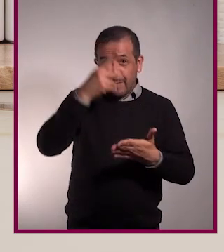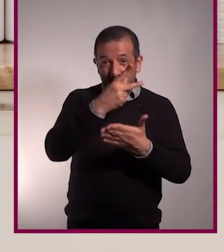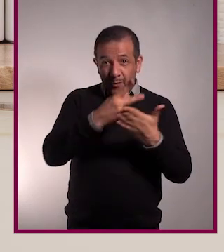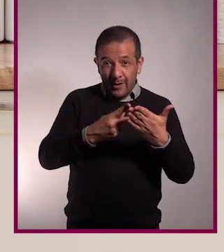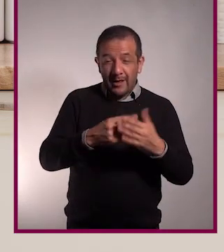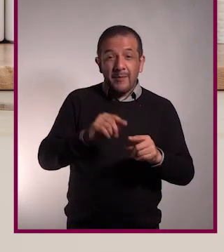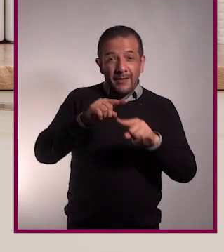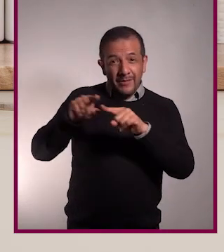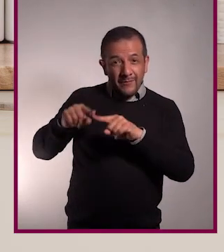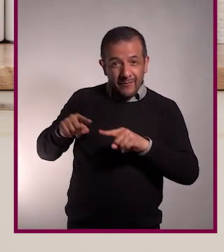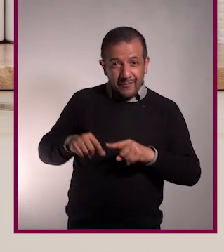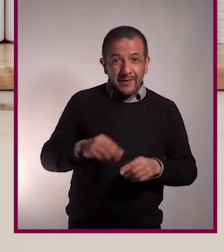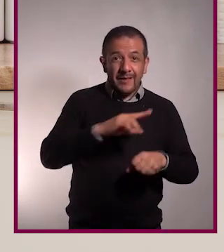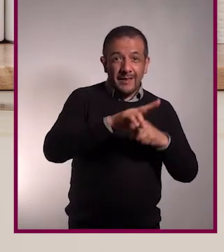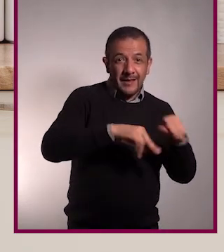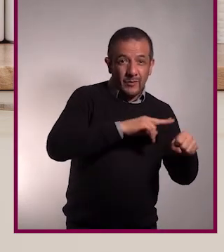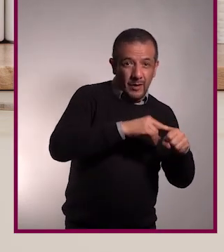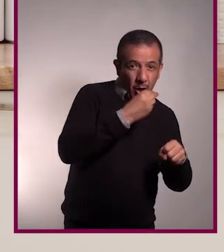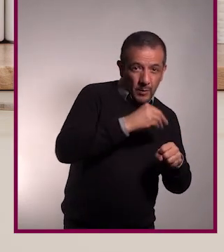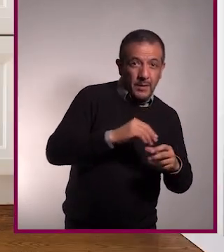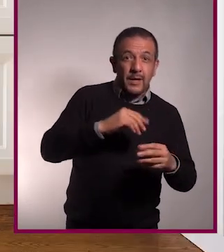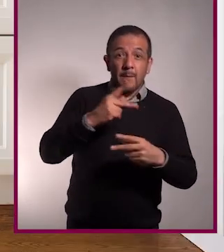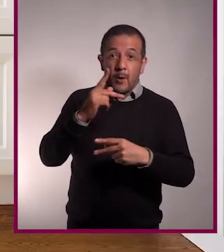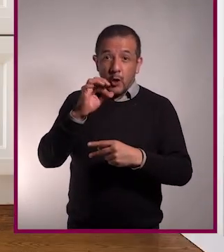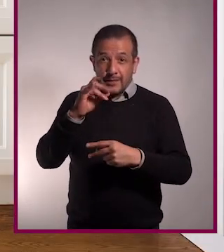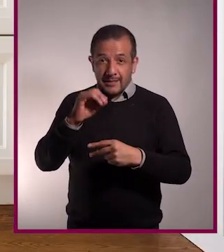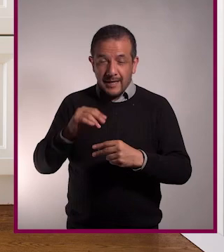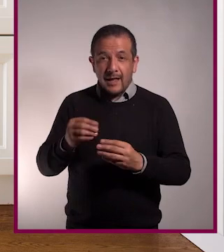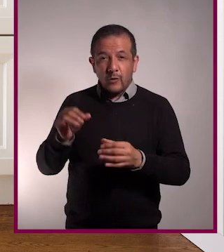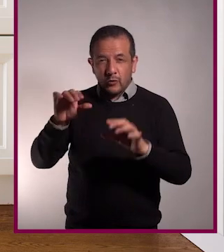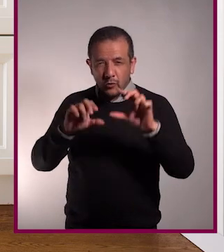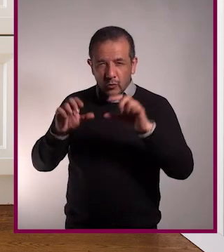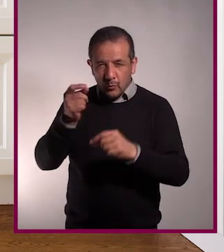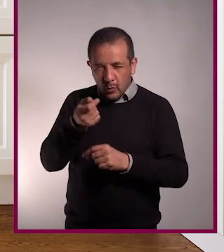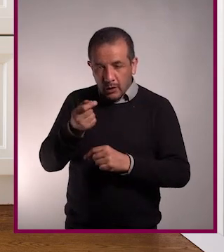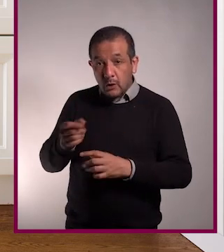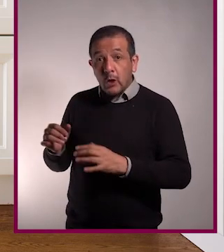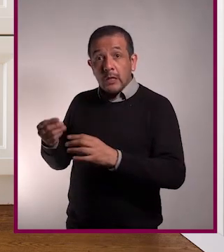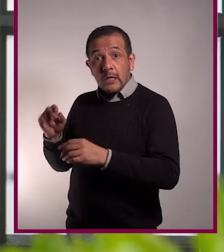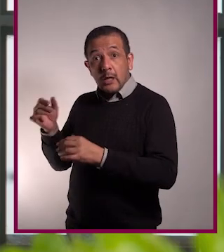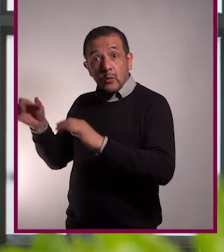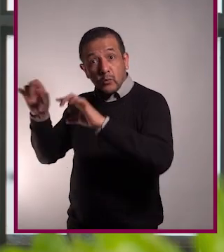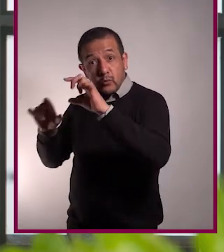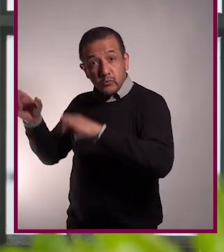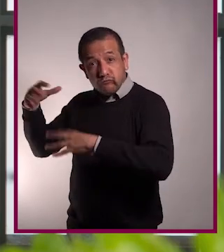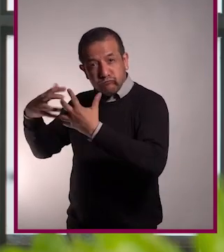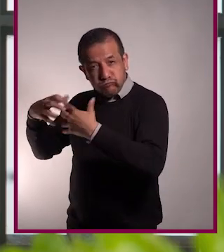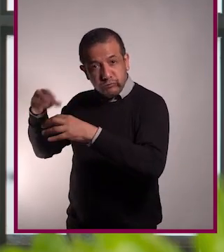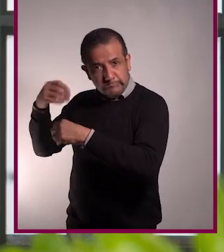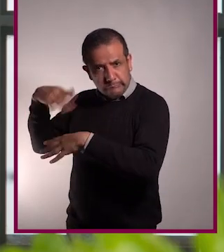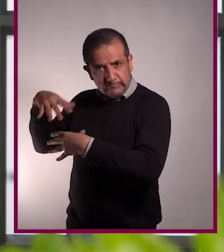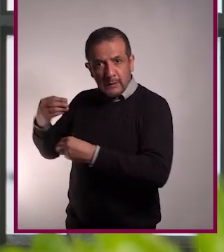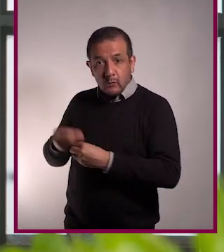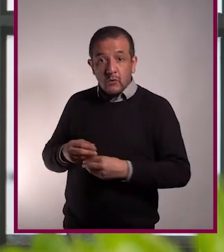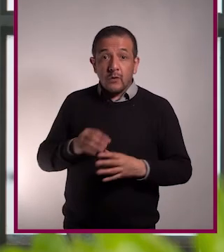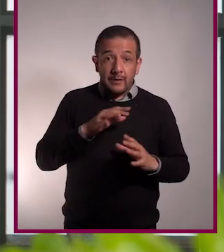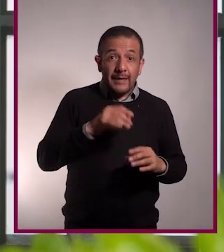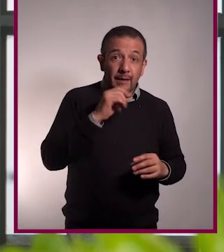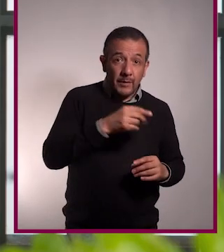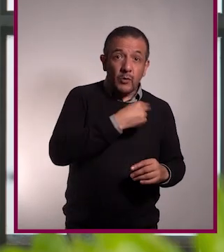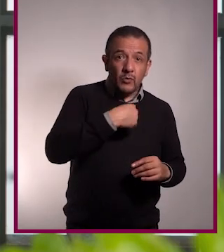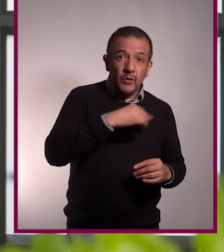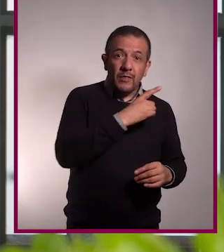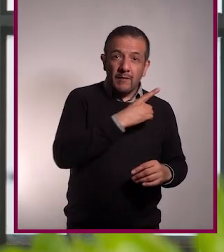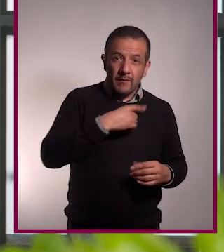aprendimos más sobre la diferencia entre los alimentos naturales, los procesados y los ultraprocesados. También aprendimos a reconocer y sustituir